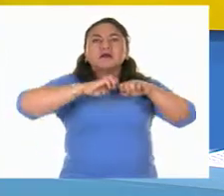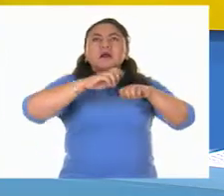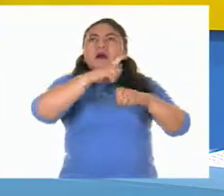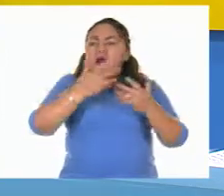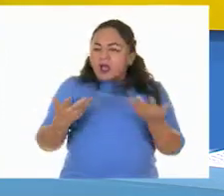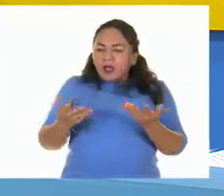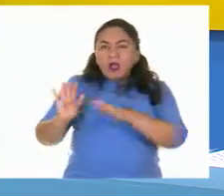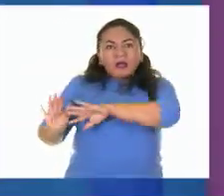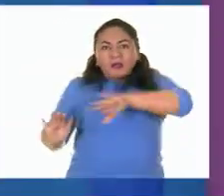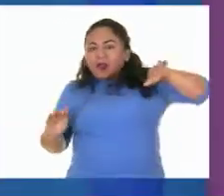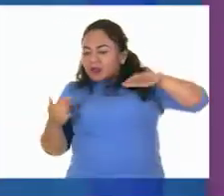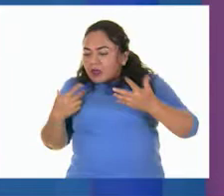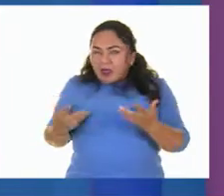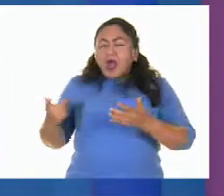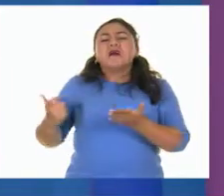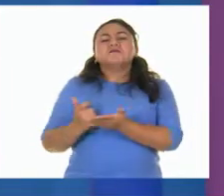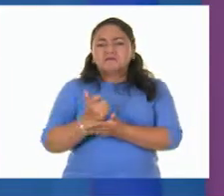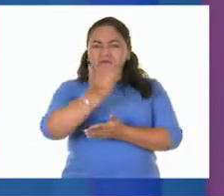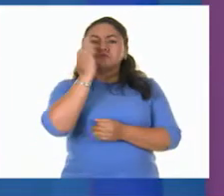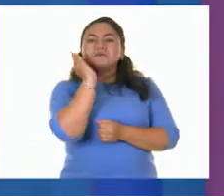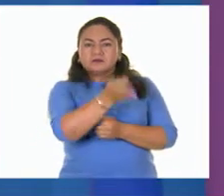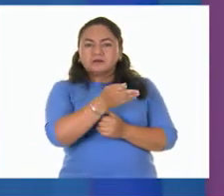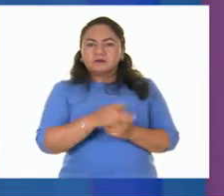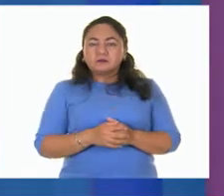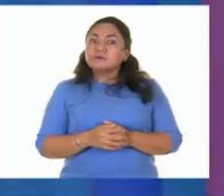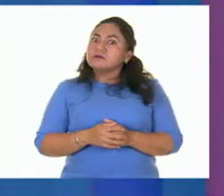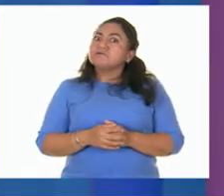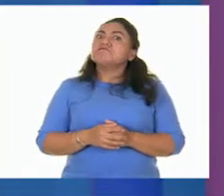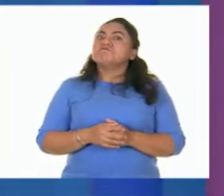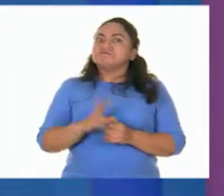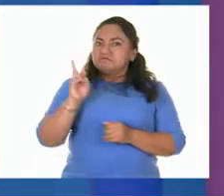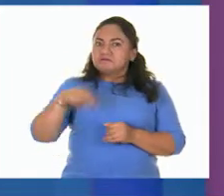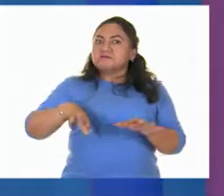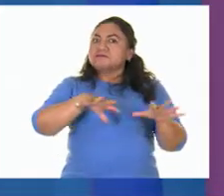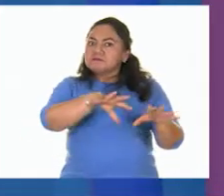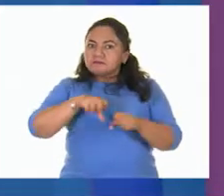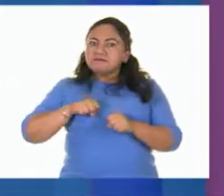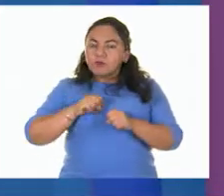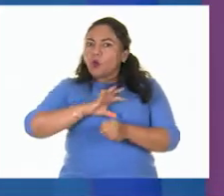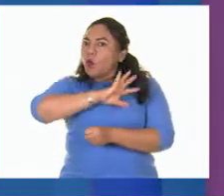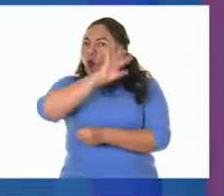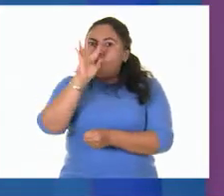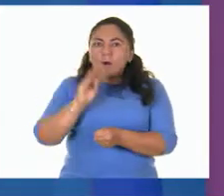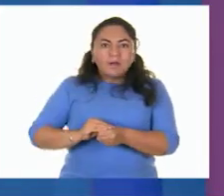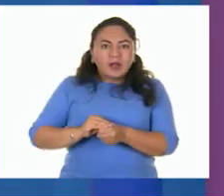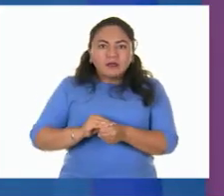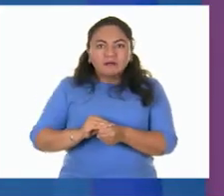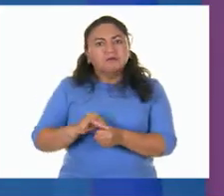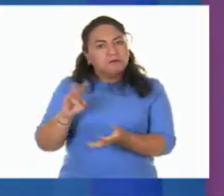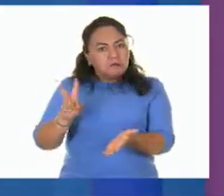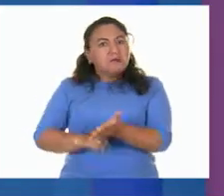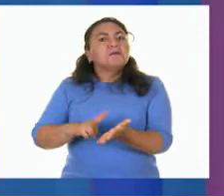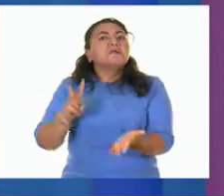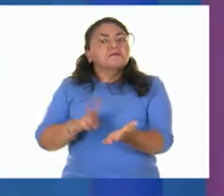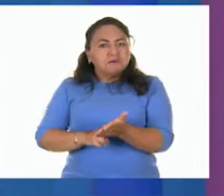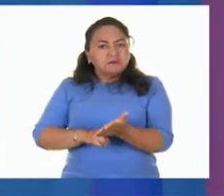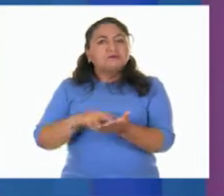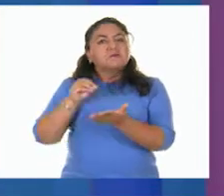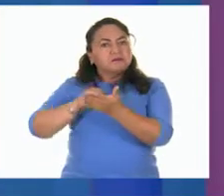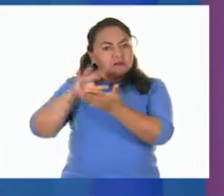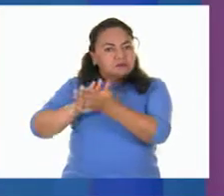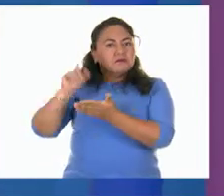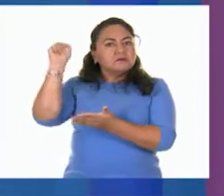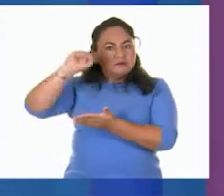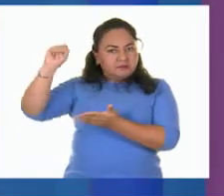quedaron desplazadas. ¡Wow! Vaya que fue una expropiación muy completa. Eso vale la pena que lo anotemos en